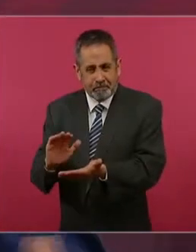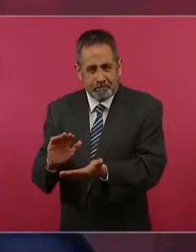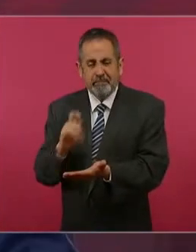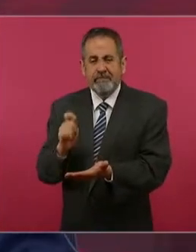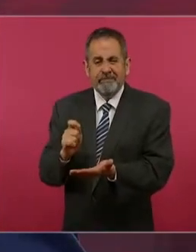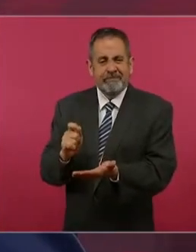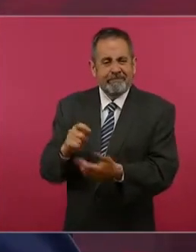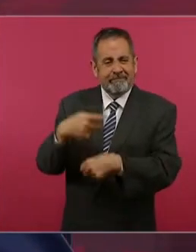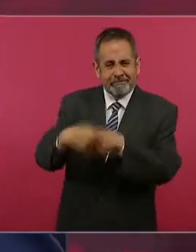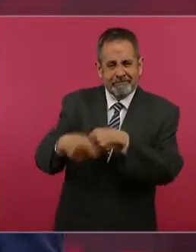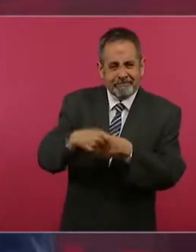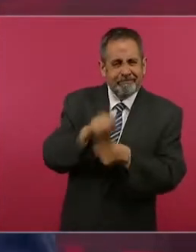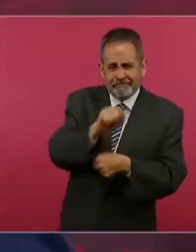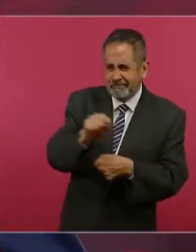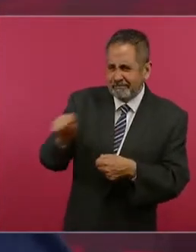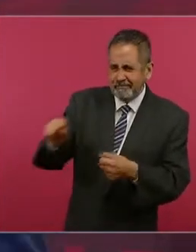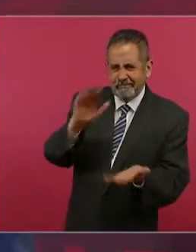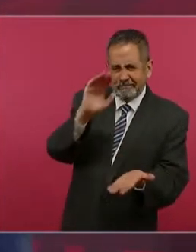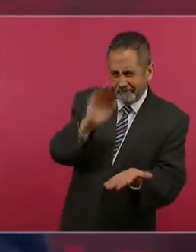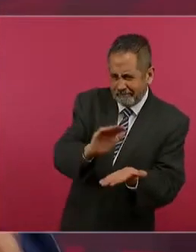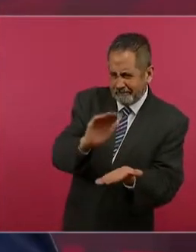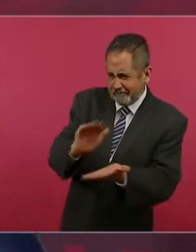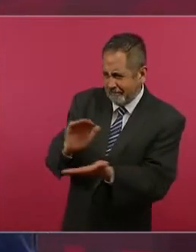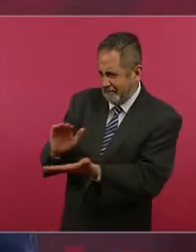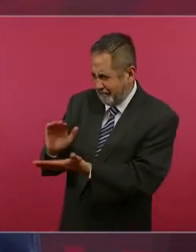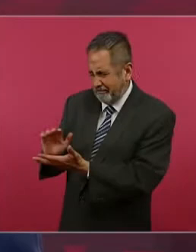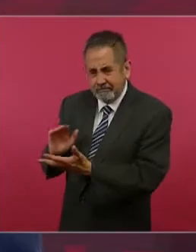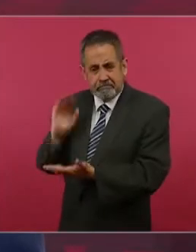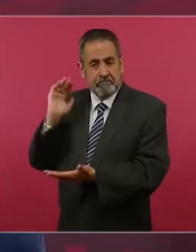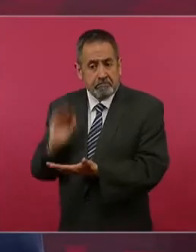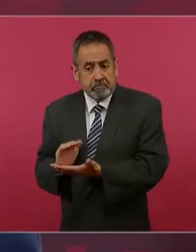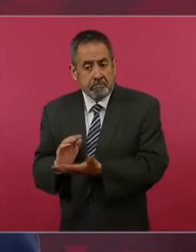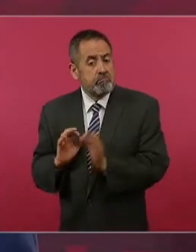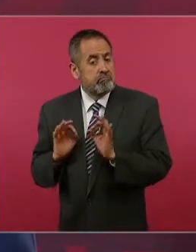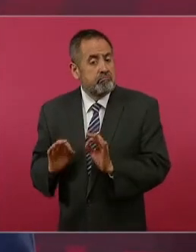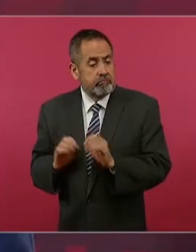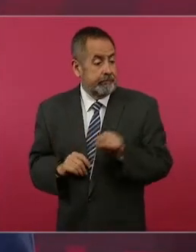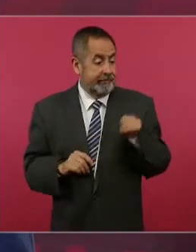Entonces, como no les sale nada,